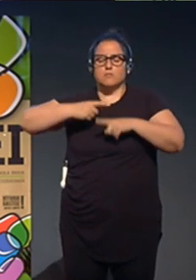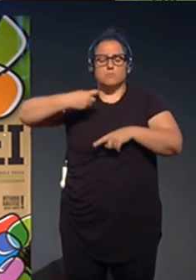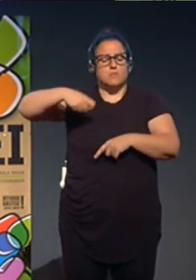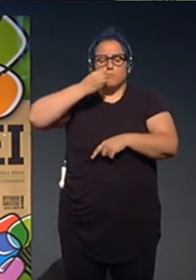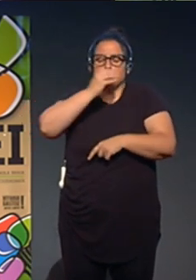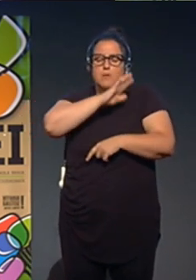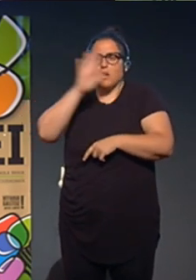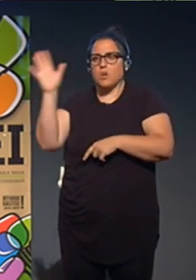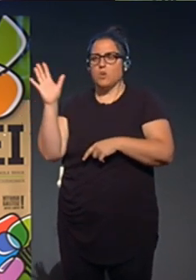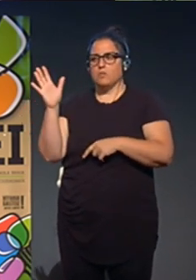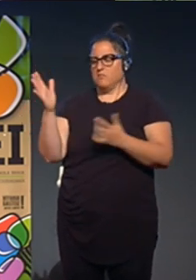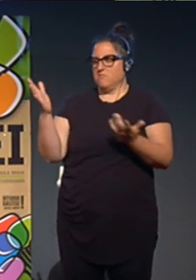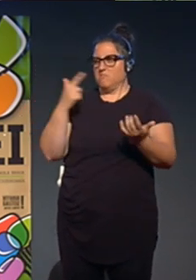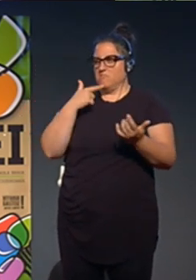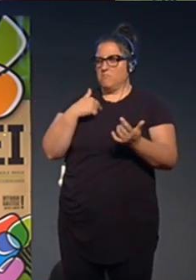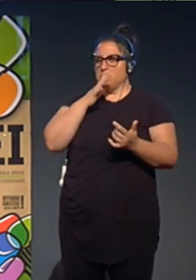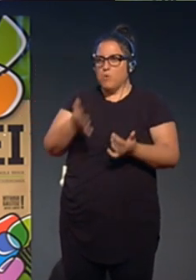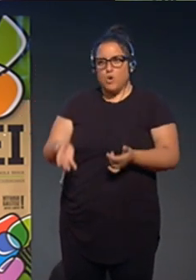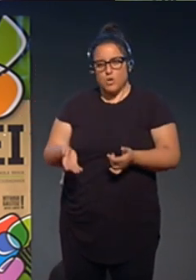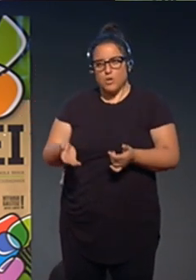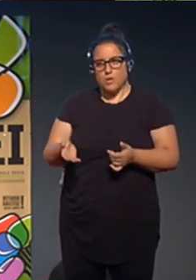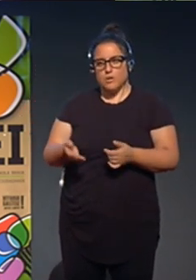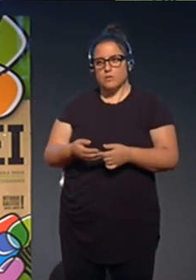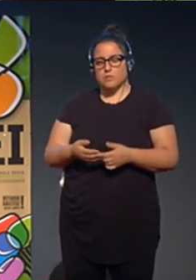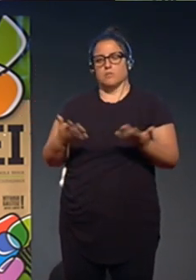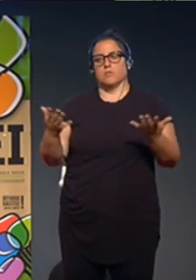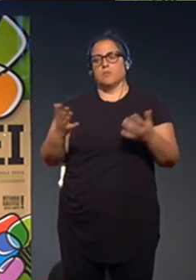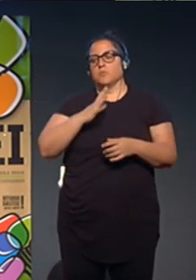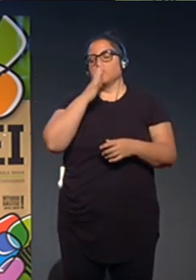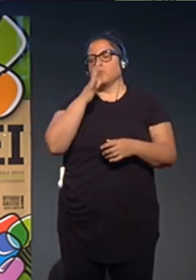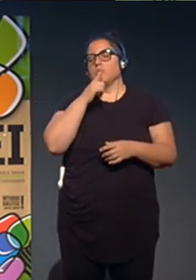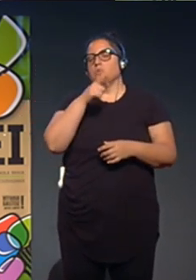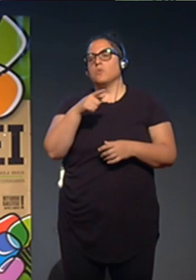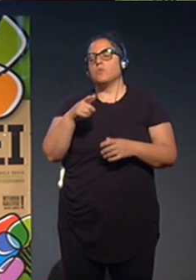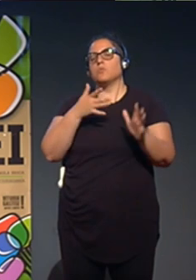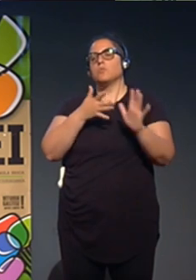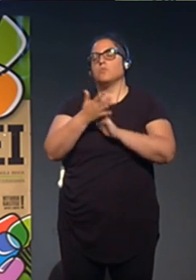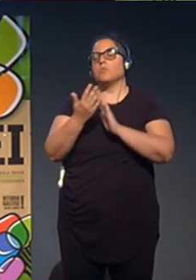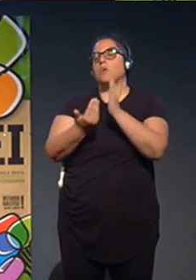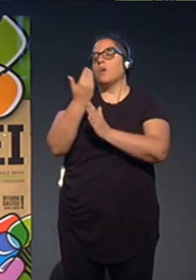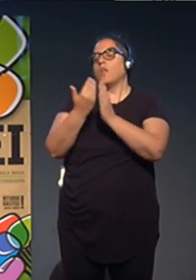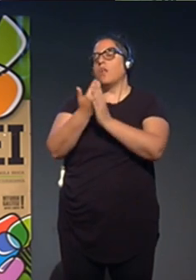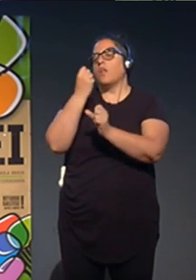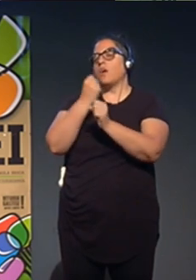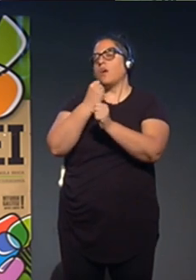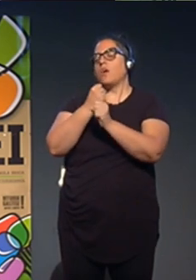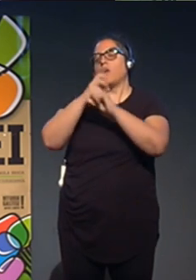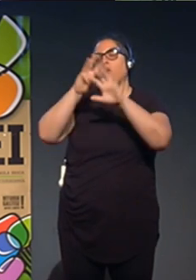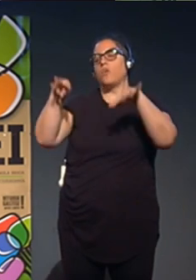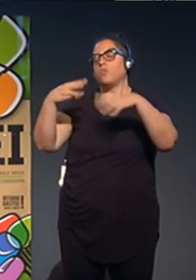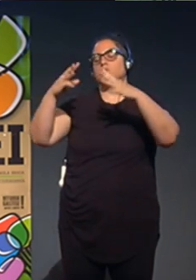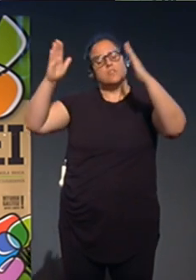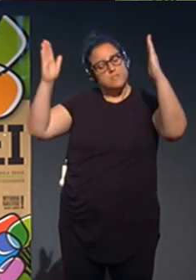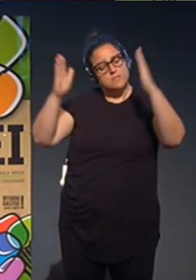y tal y cual dice Bueno pero por qué dices eso dice bueno porque usted por ejemplo redujo la jornada laboral de 8 a